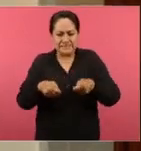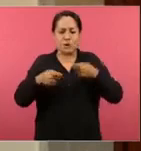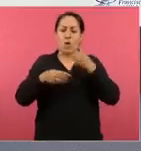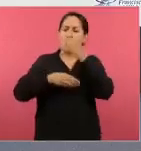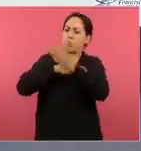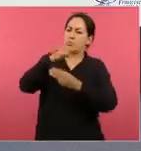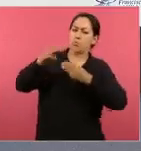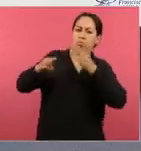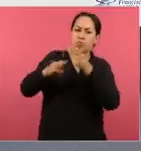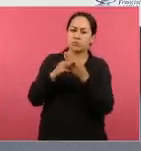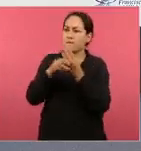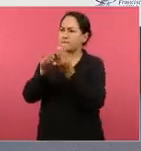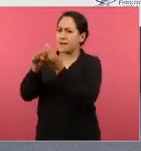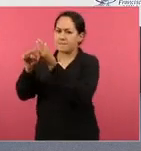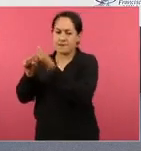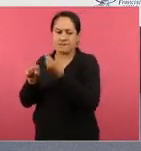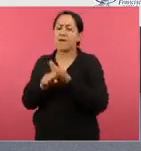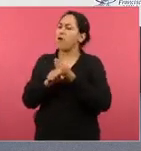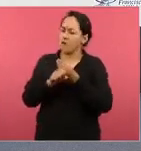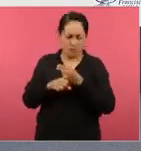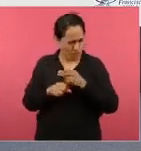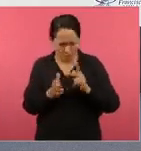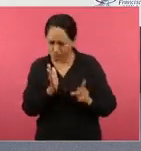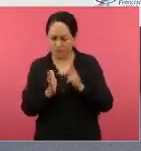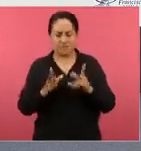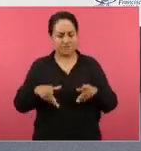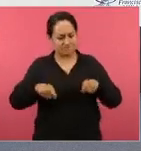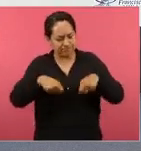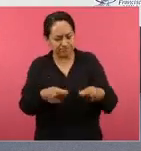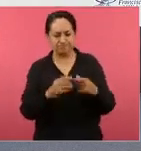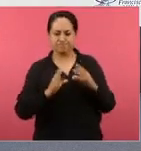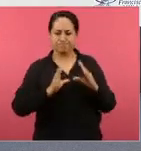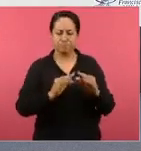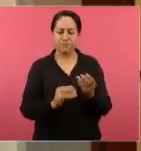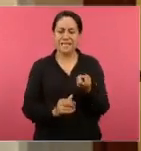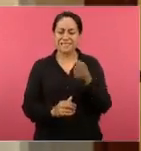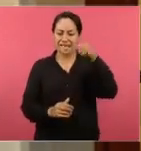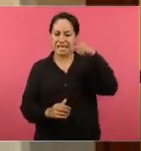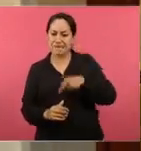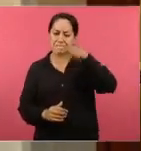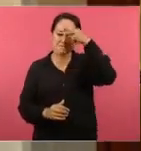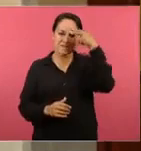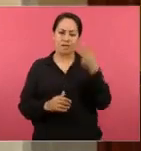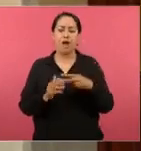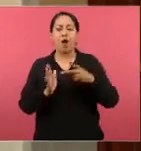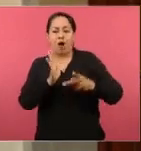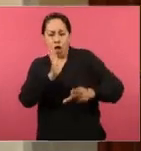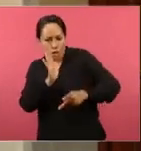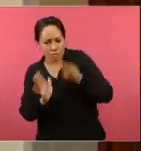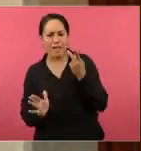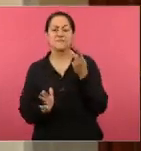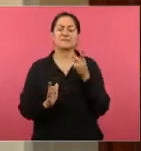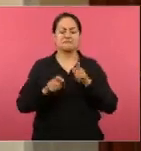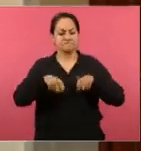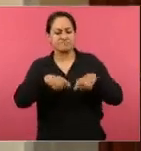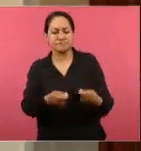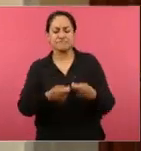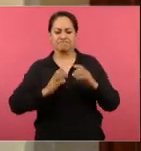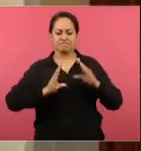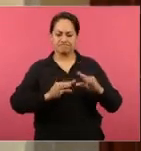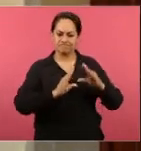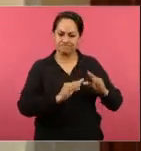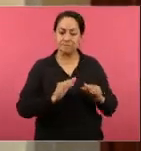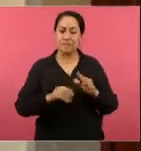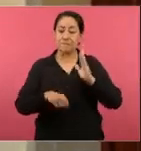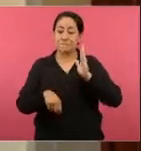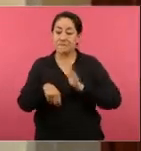con este nuevo planteamiento, con la nueva escuela mexicana, con los nuevos materiales, esto será mucho más, no sencillo,